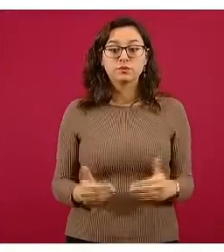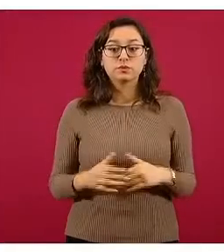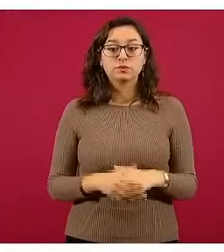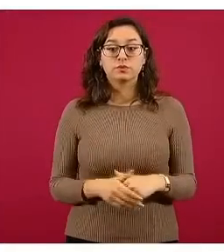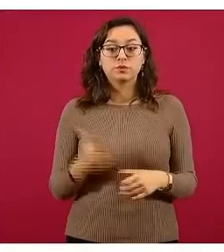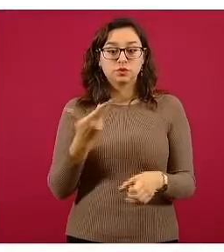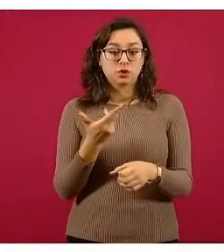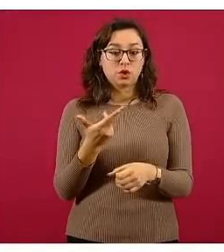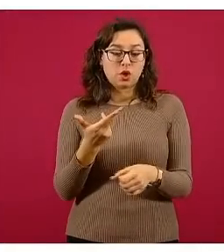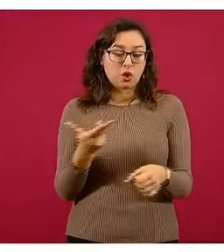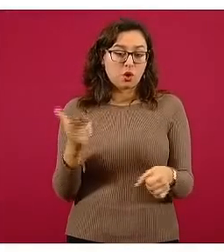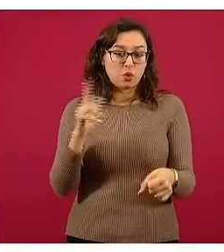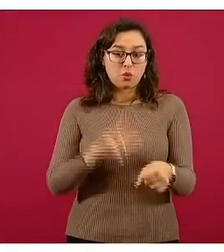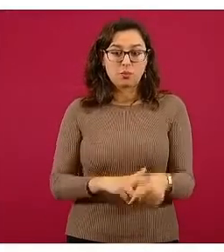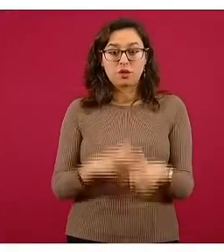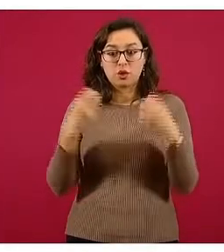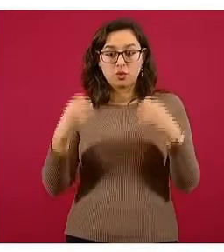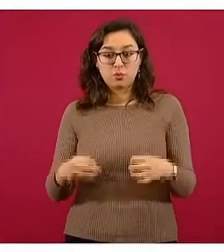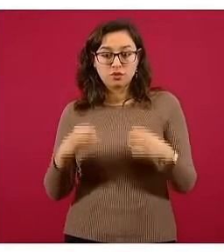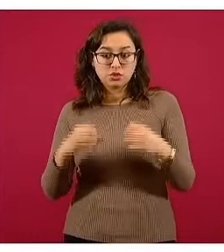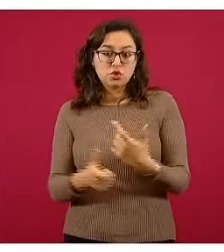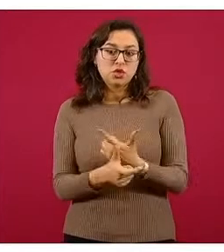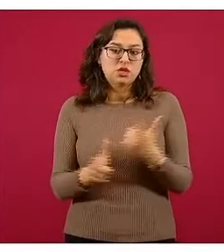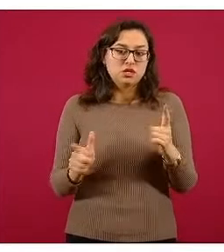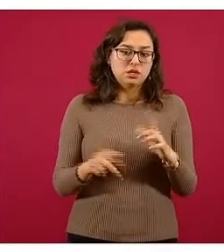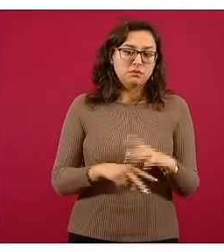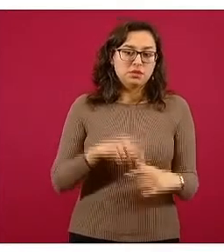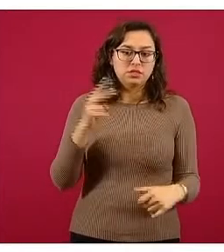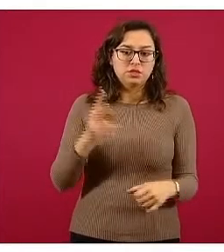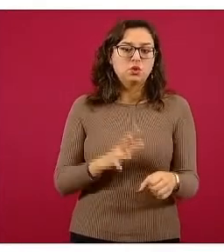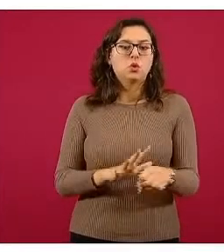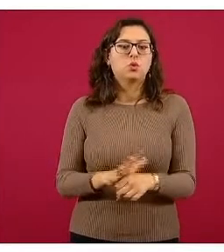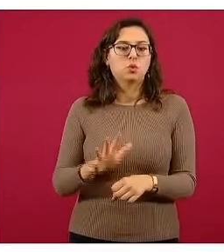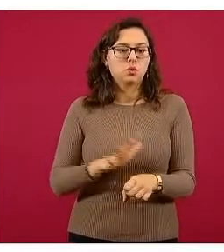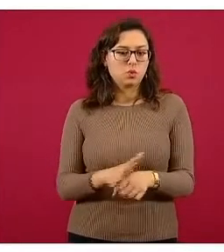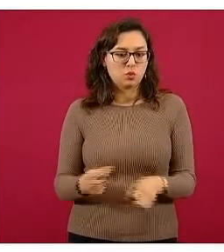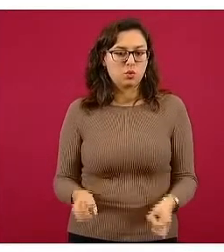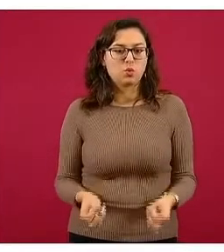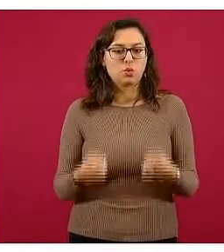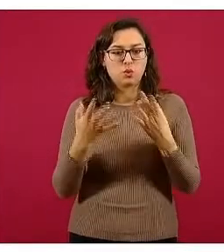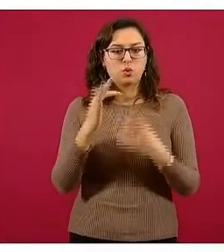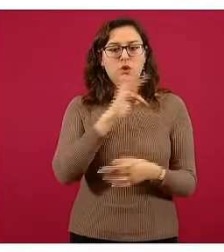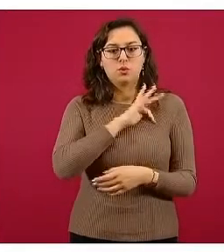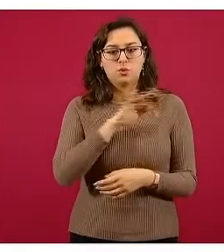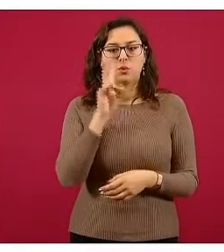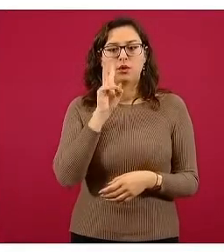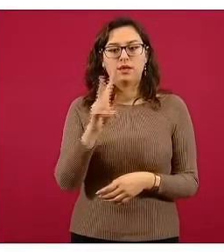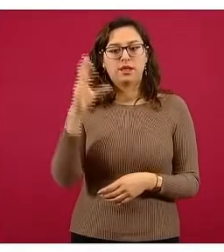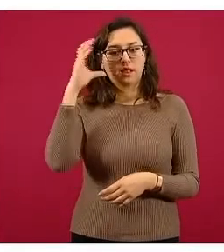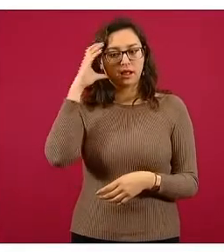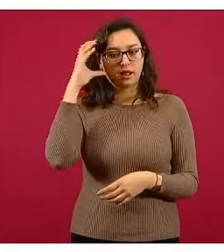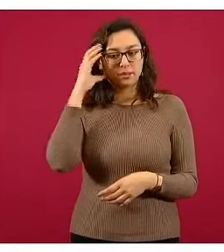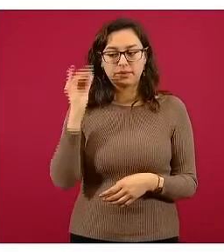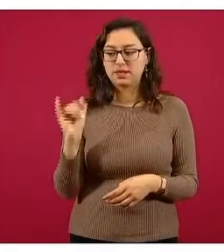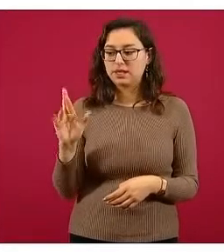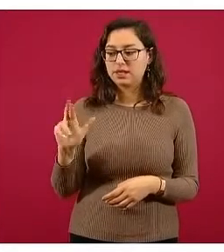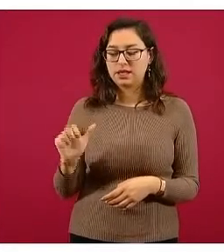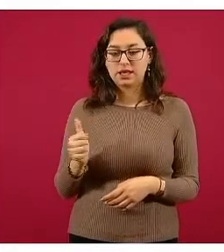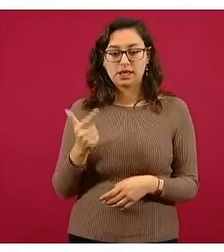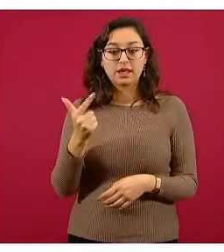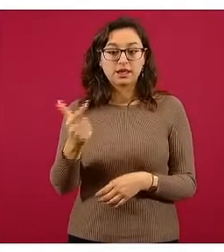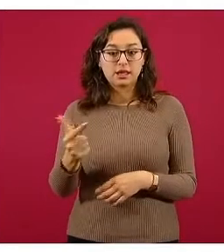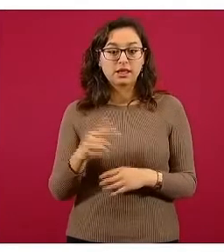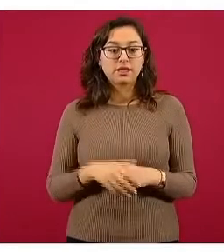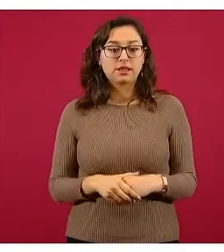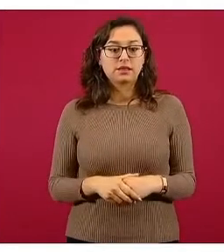disponibilidad hospitalaria. Aquí tenemos la de las camas generales y bueno, podemos ver que a partir del estado